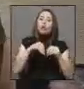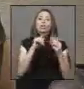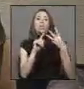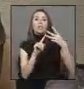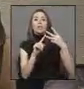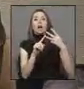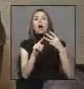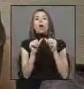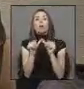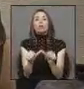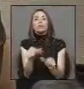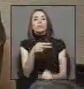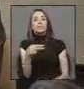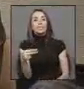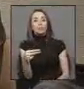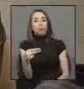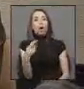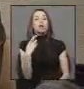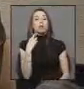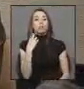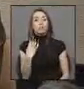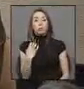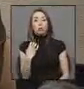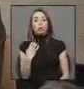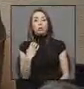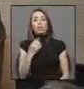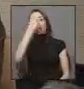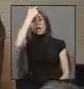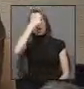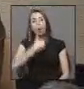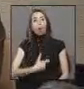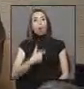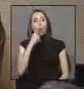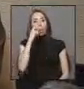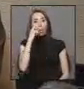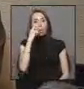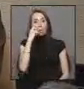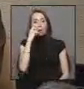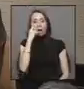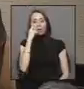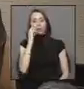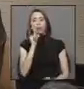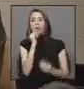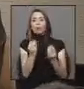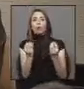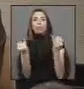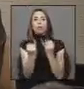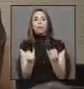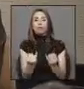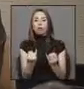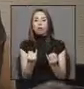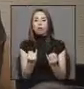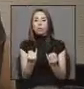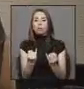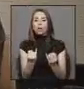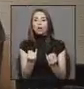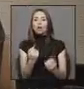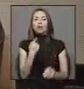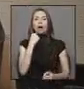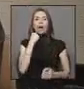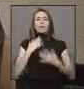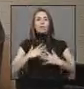sexual. Digo esto porque como una actividad del ser humano no se avisora de qué manera la afectación